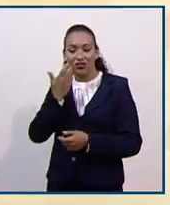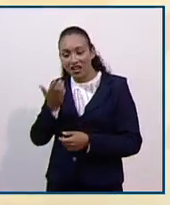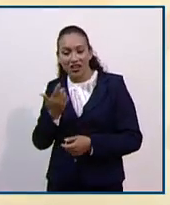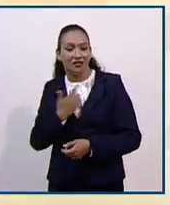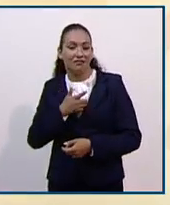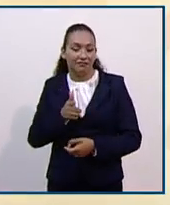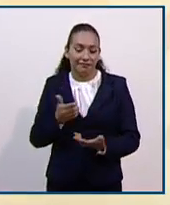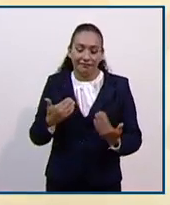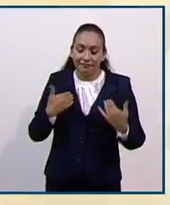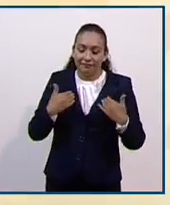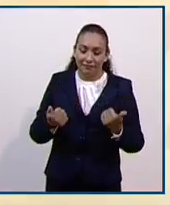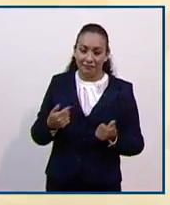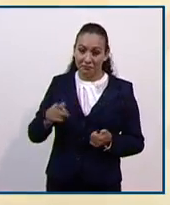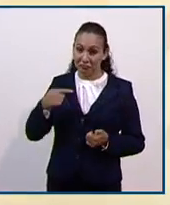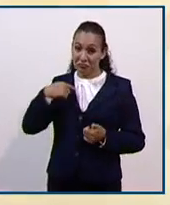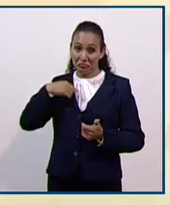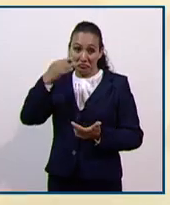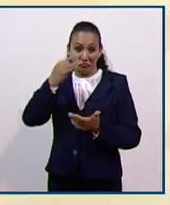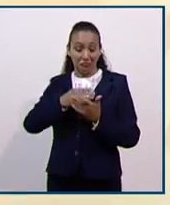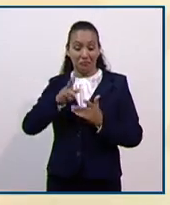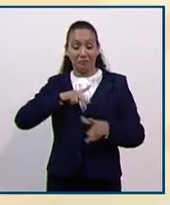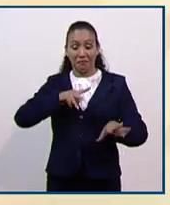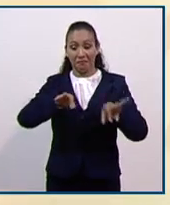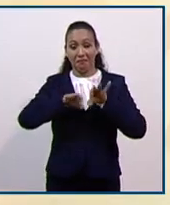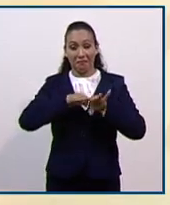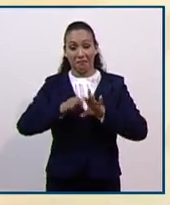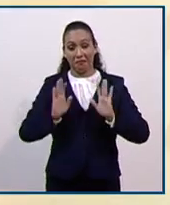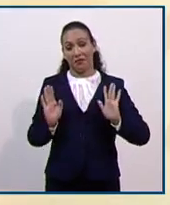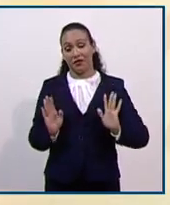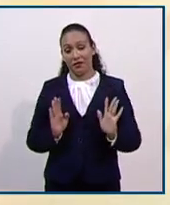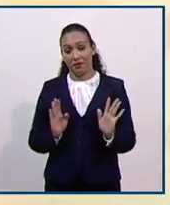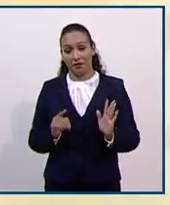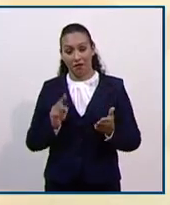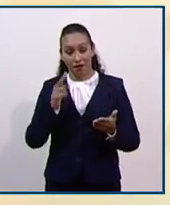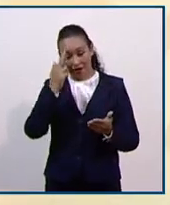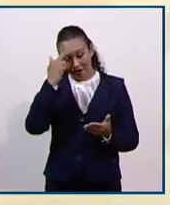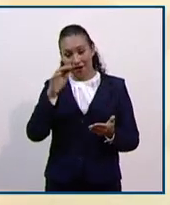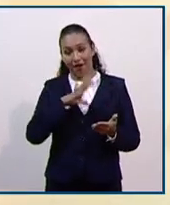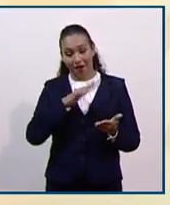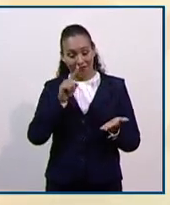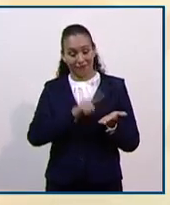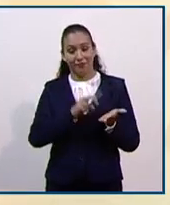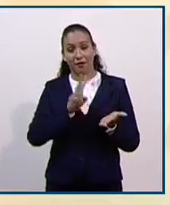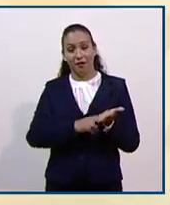o a los mismos legisladores, yo justifico por qué razón no